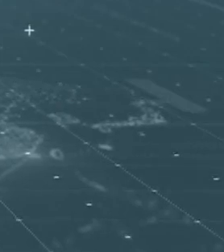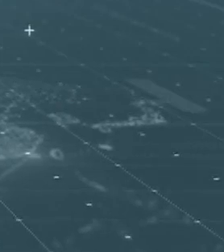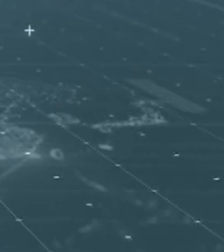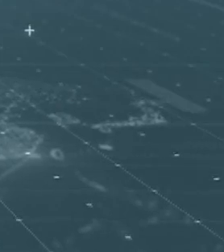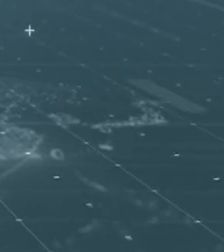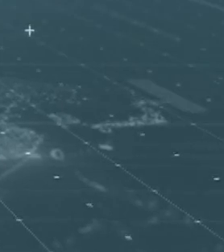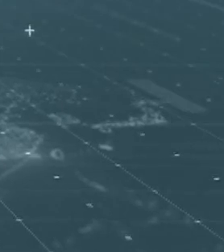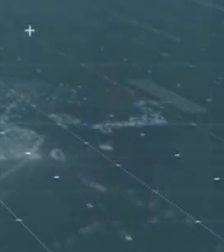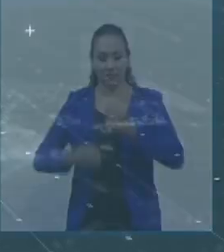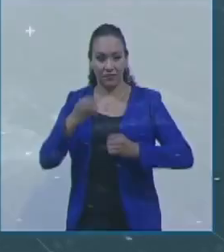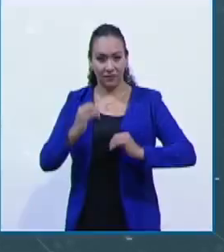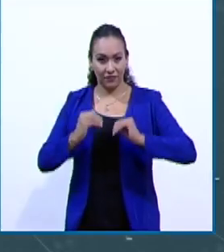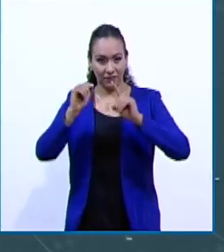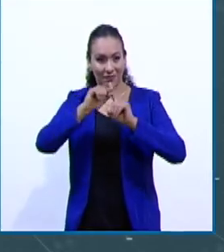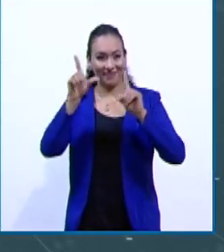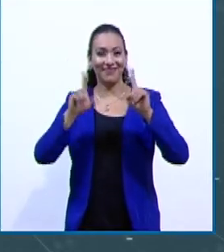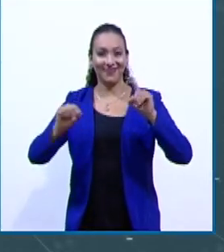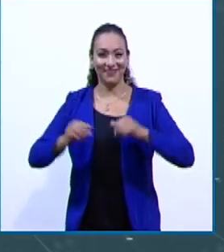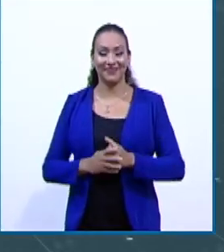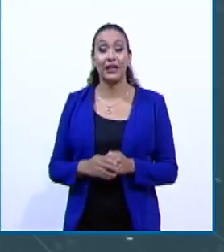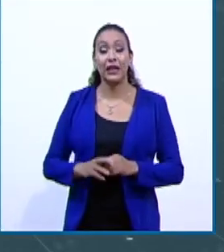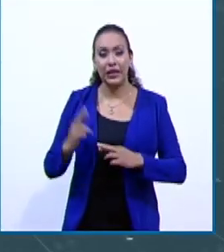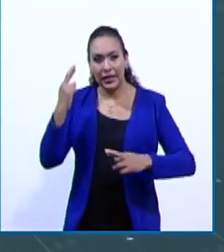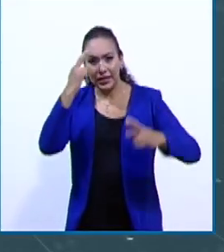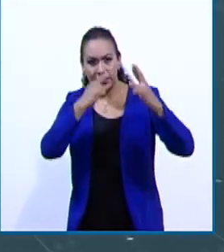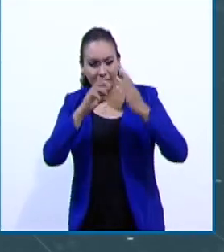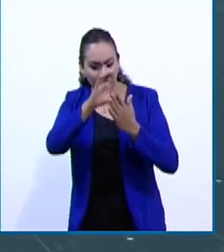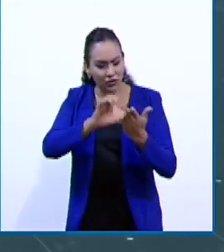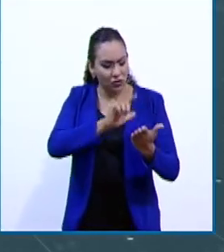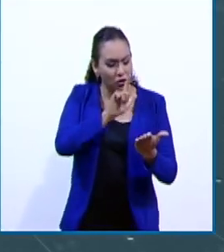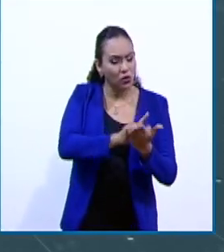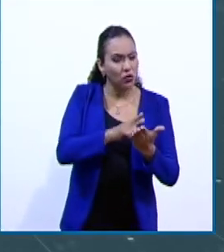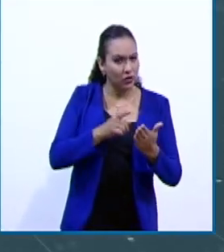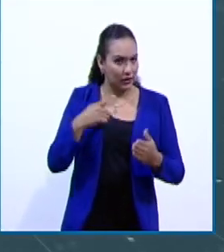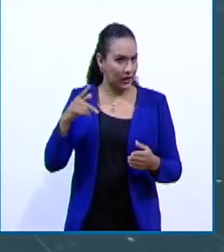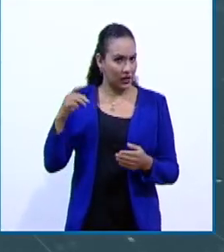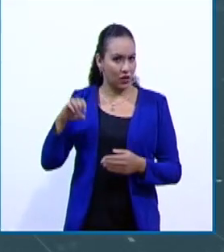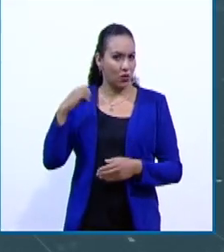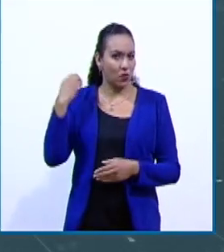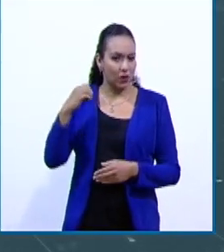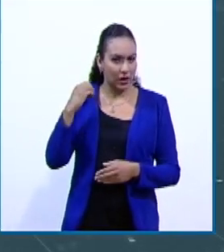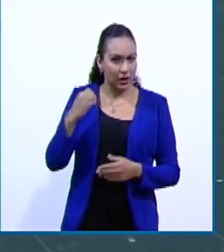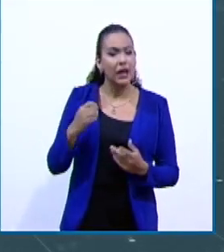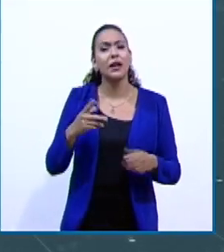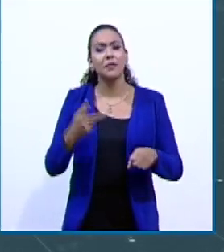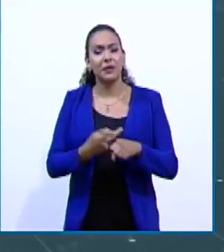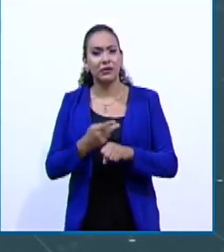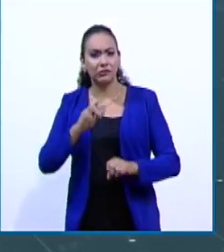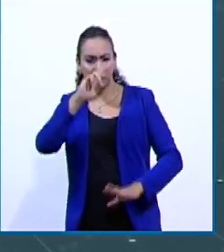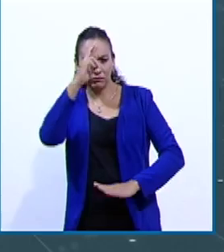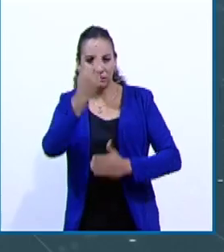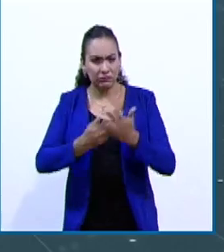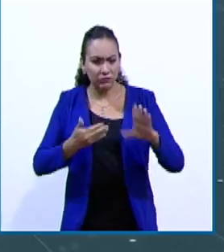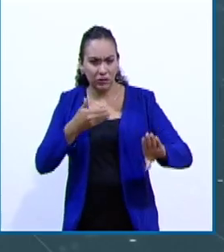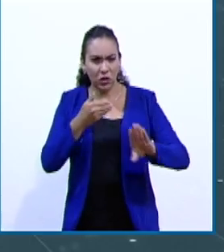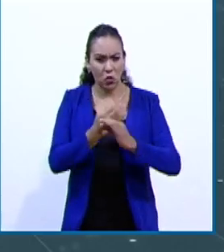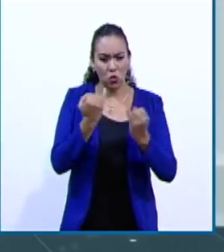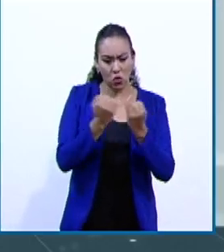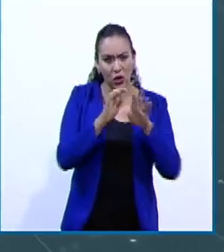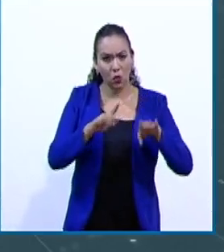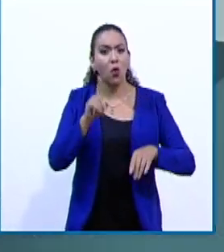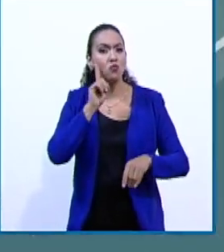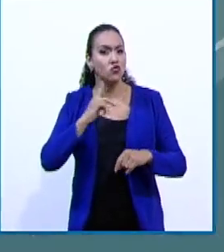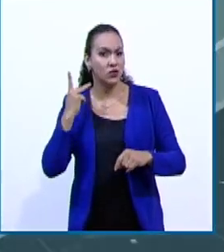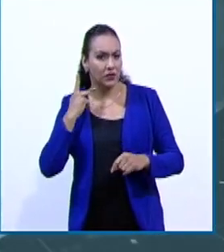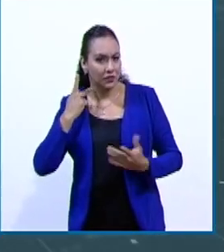La Corte revisó si reforma a la Constitución de Oaxaca violenta el principio de paridad y los derechos políticos de las mujeres.